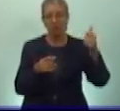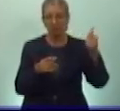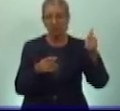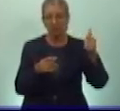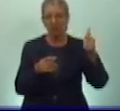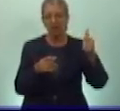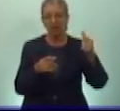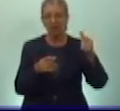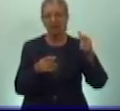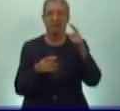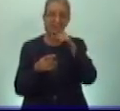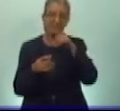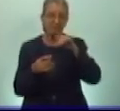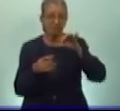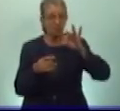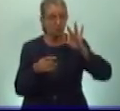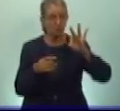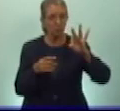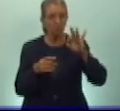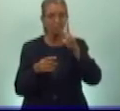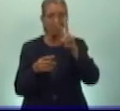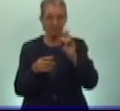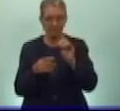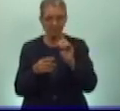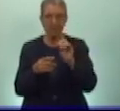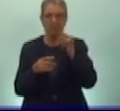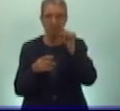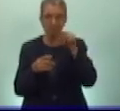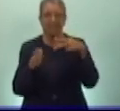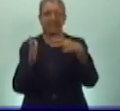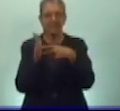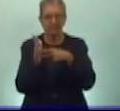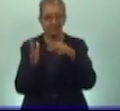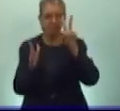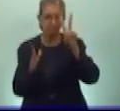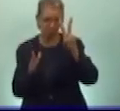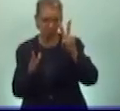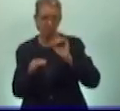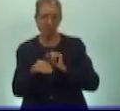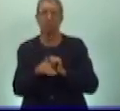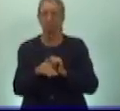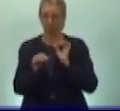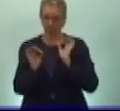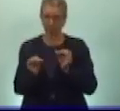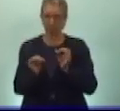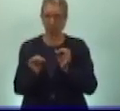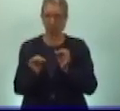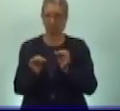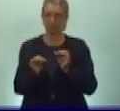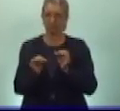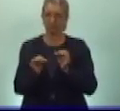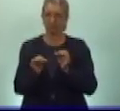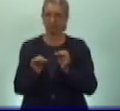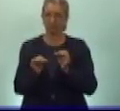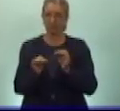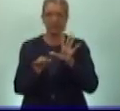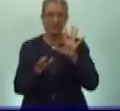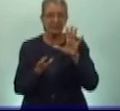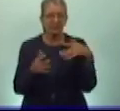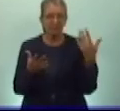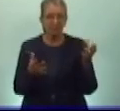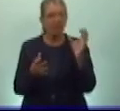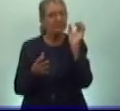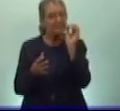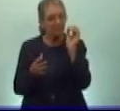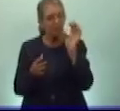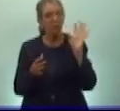10, el 18 y el 20 son precisamente divisibles por 2. Para que un número sea divisible por 5, tiene